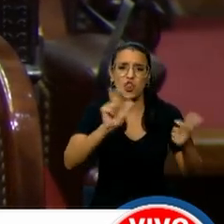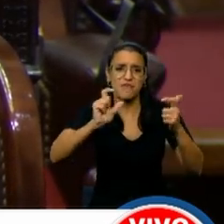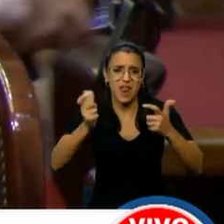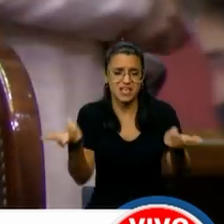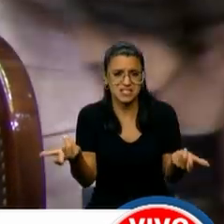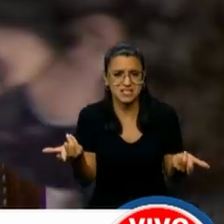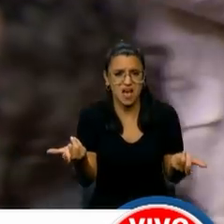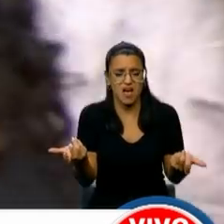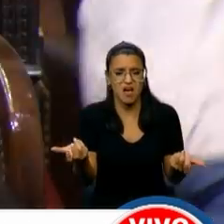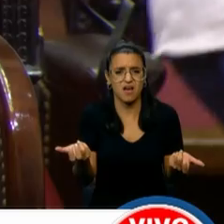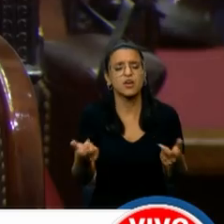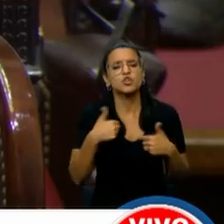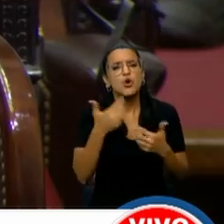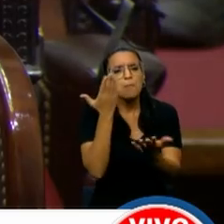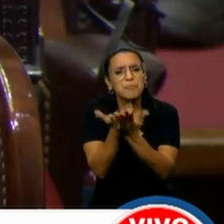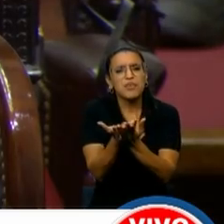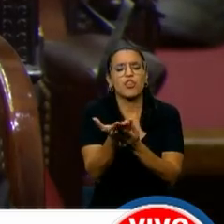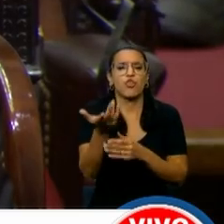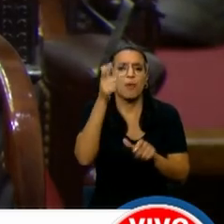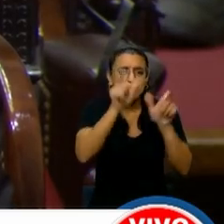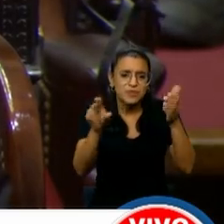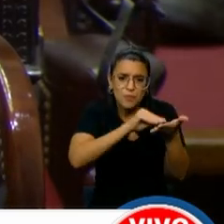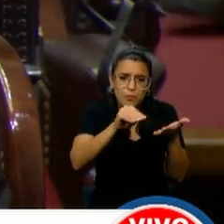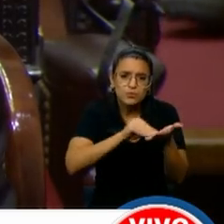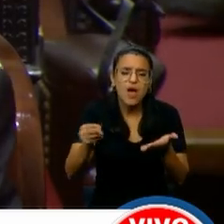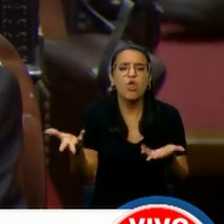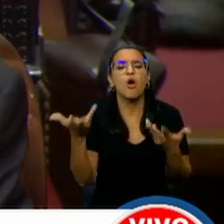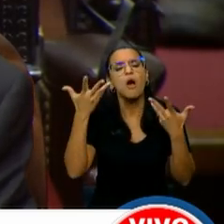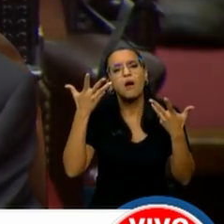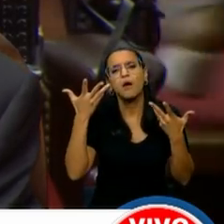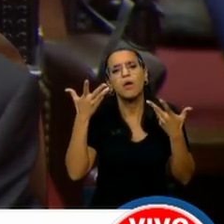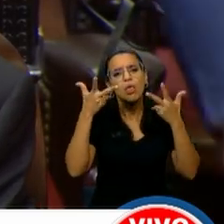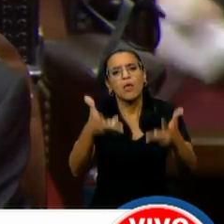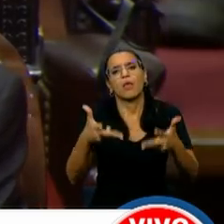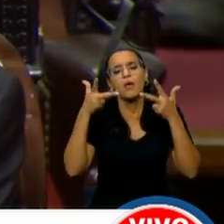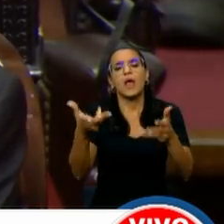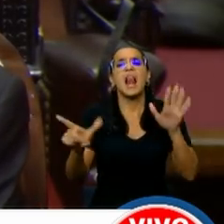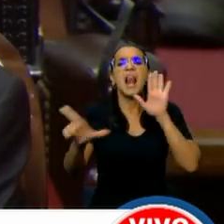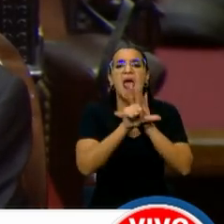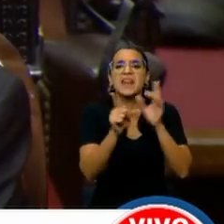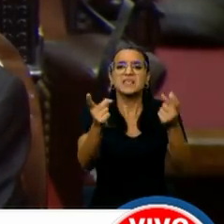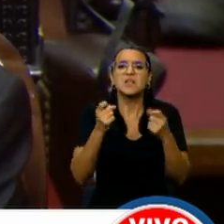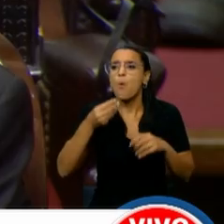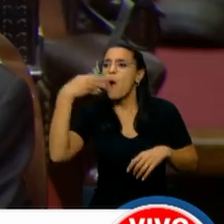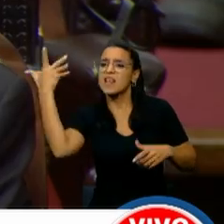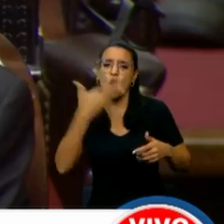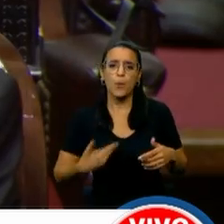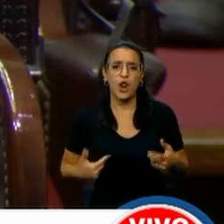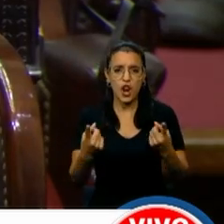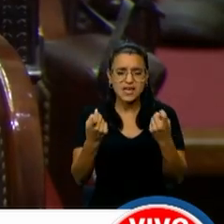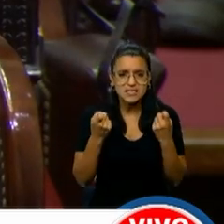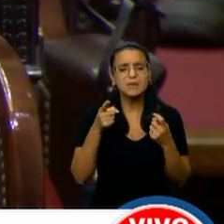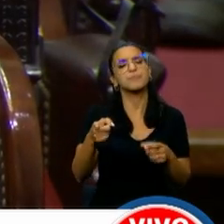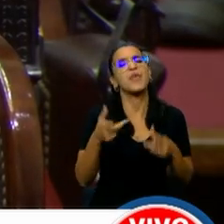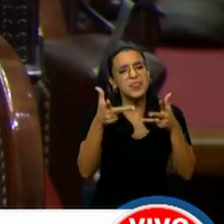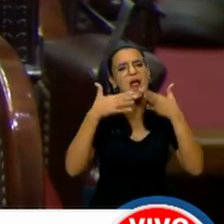pido a los legisladores que se han cansado de decir que en la ley que necesita cualquier gobierno que